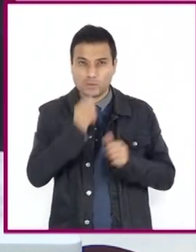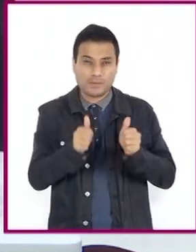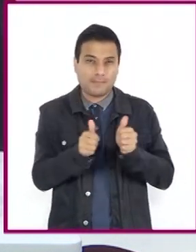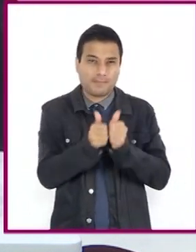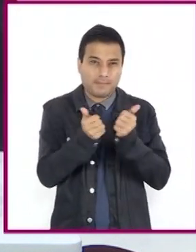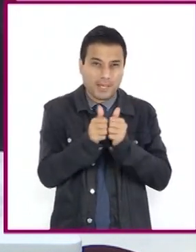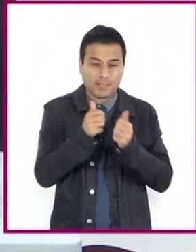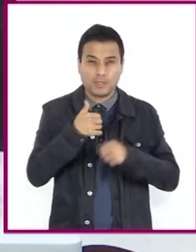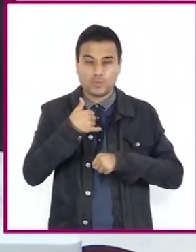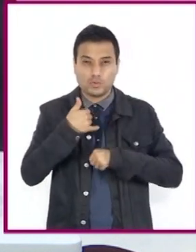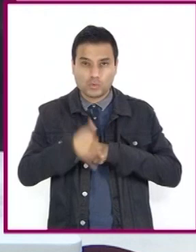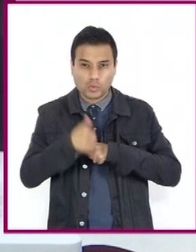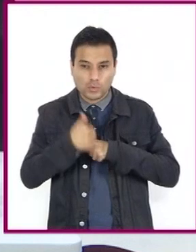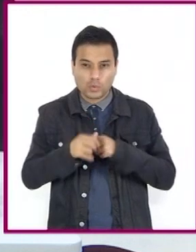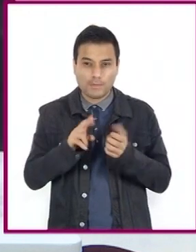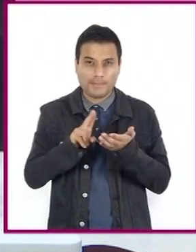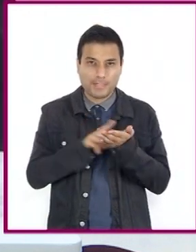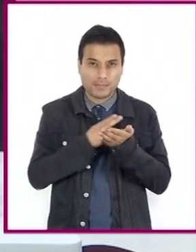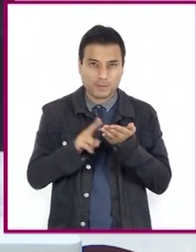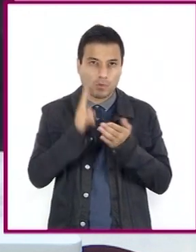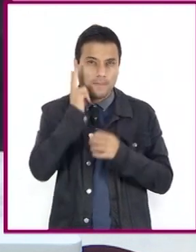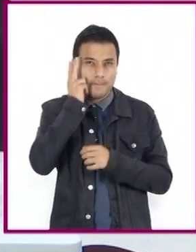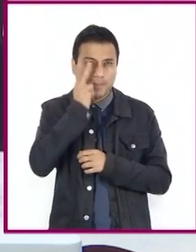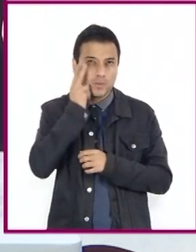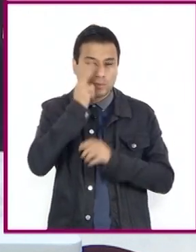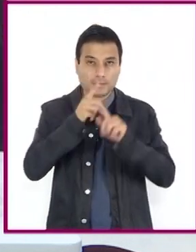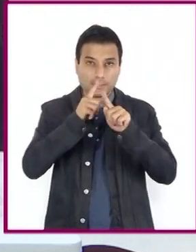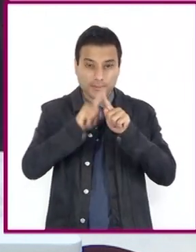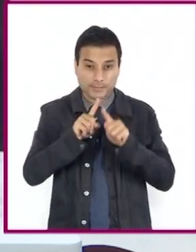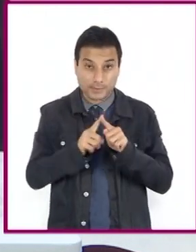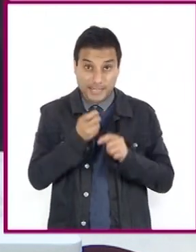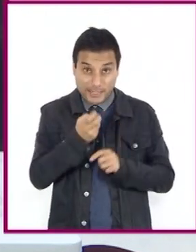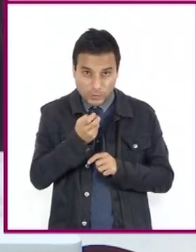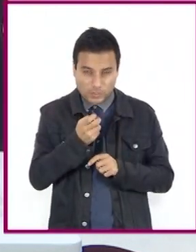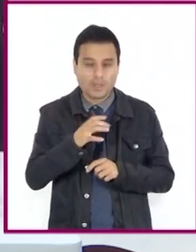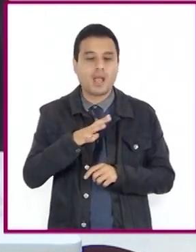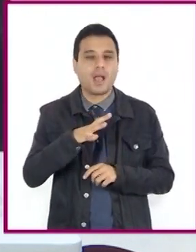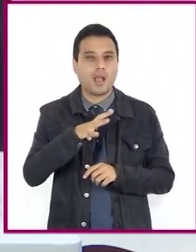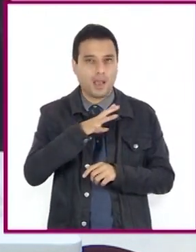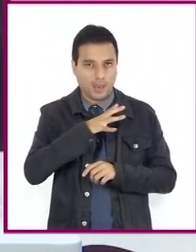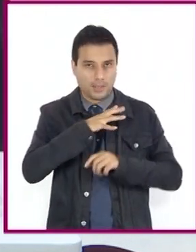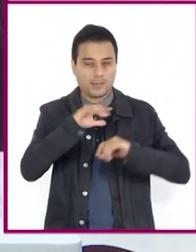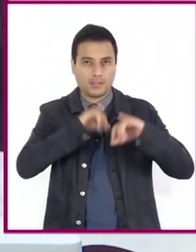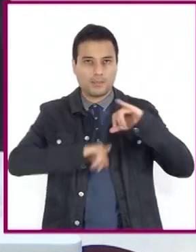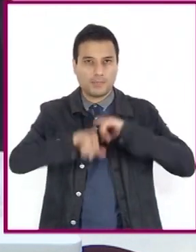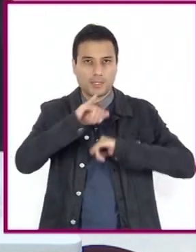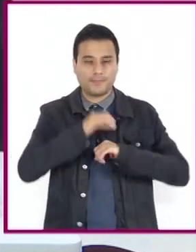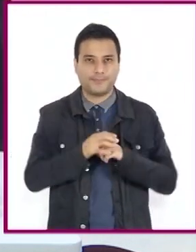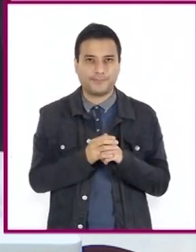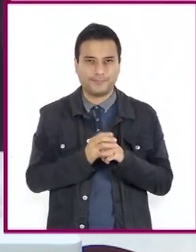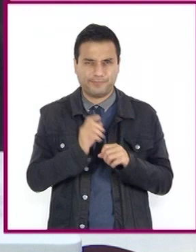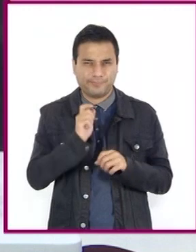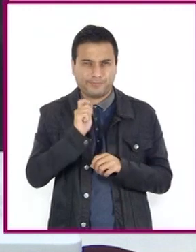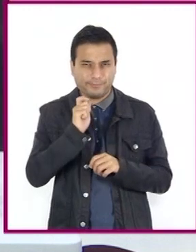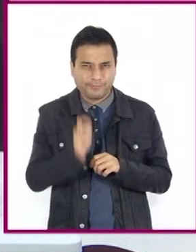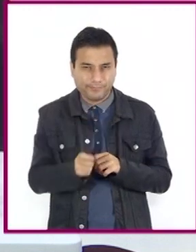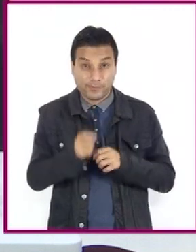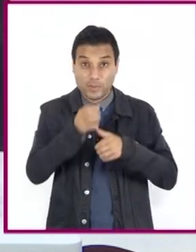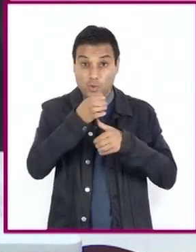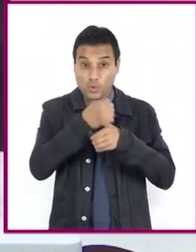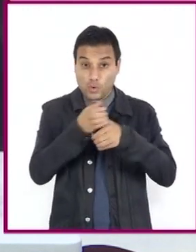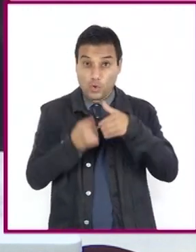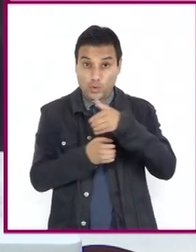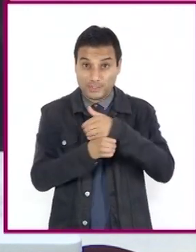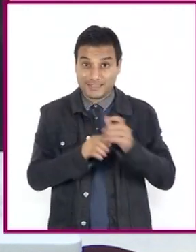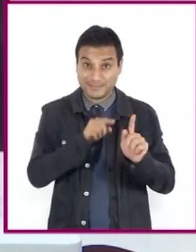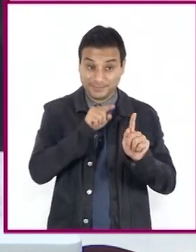yogur, la mantequilla o los vinos, no son más que reacciones químicas. Esto es, transformaciones de una sustancia en